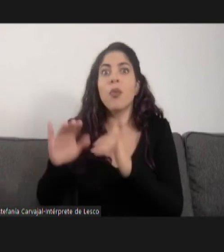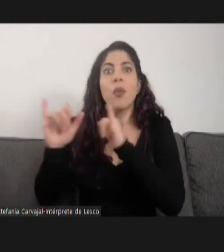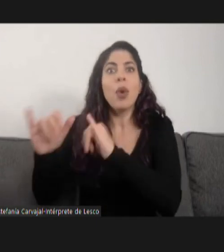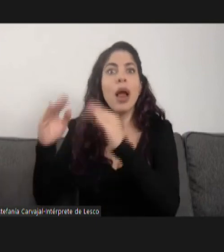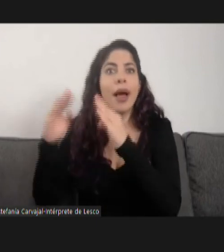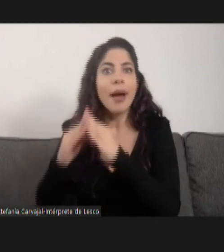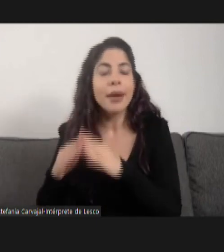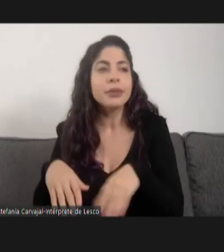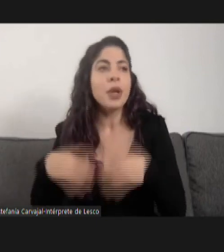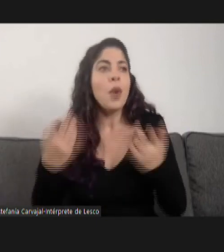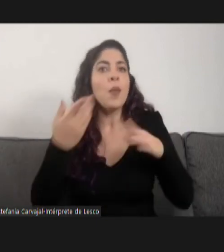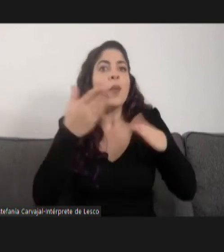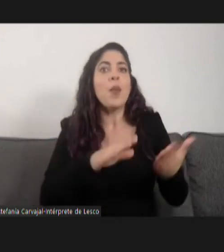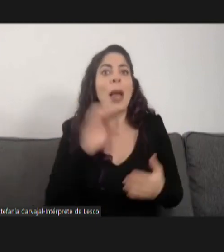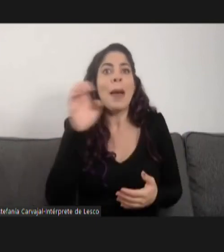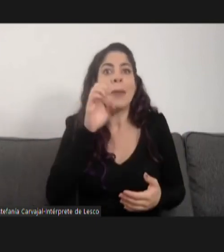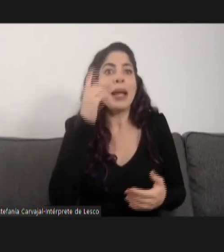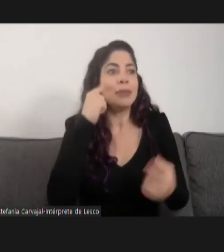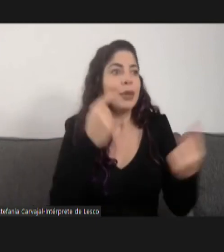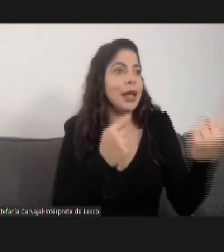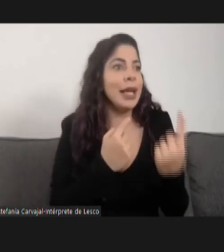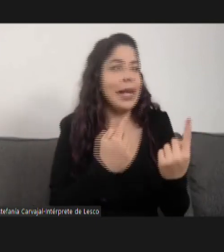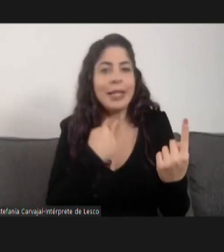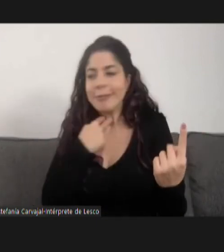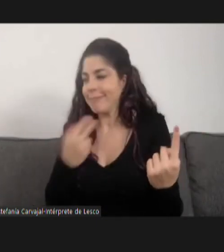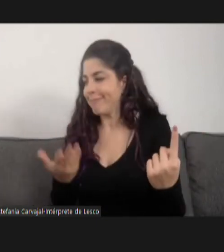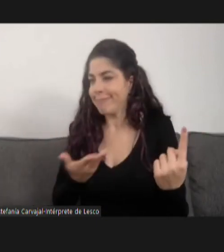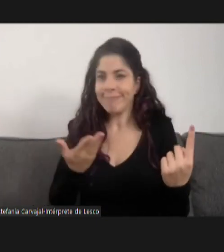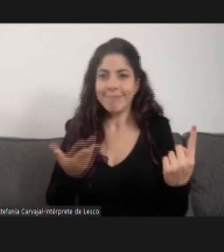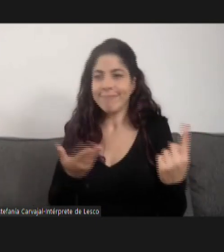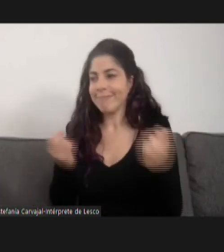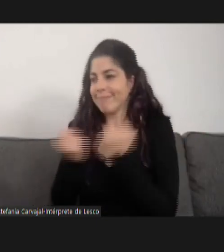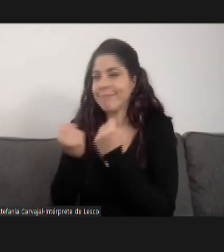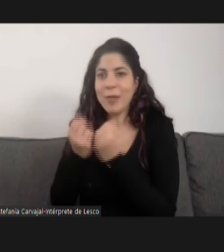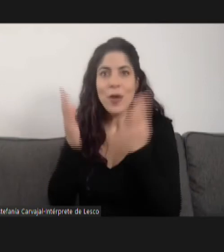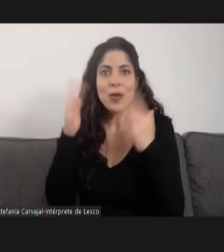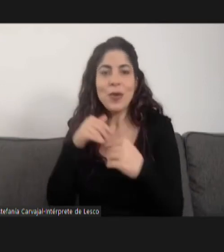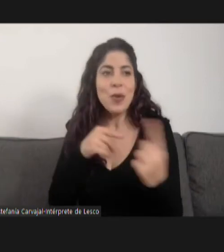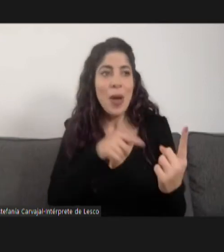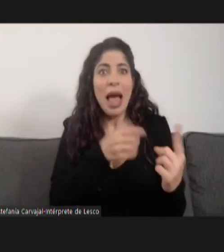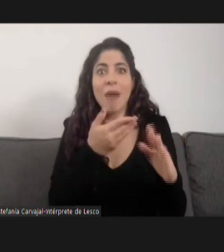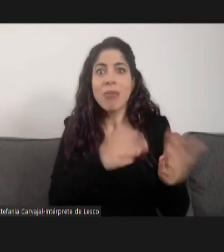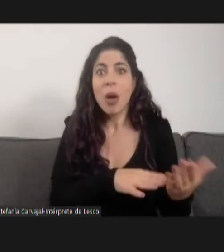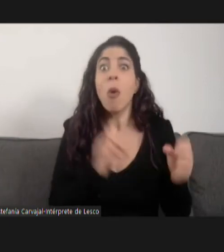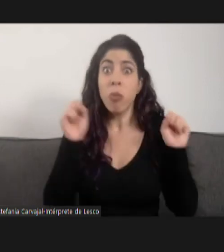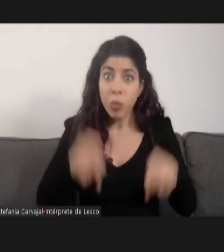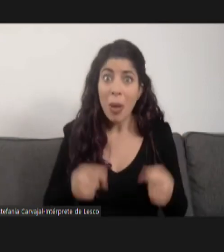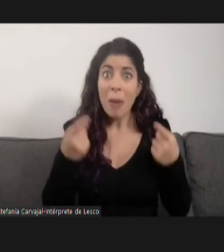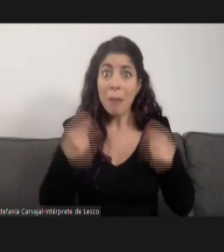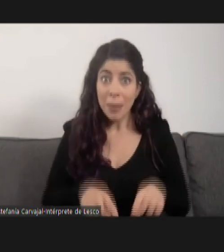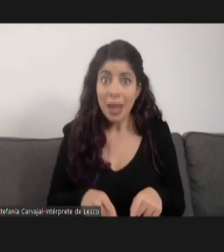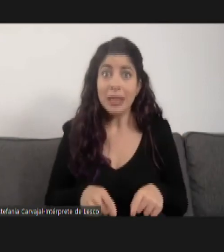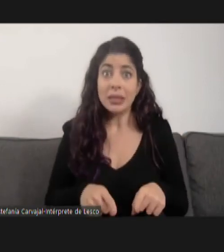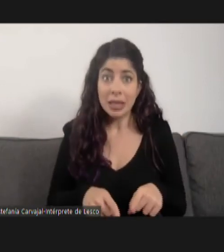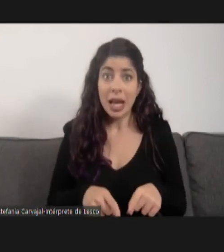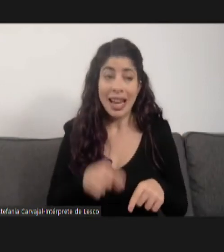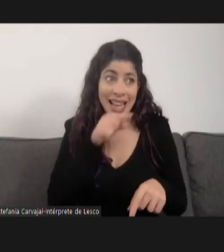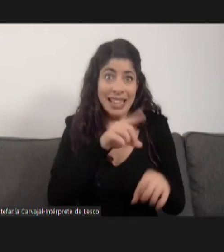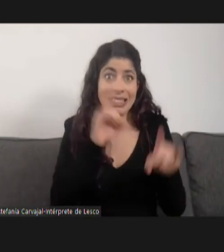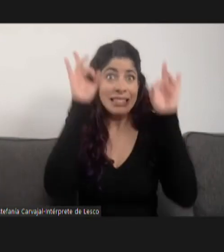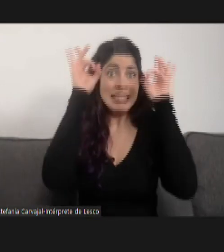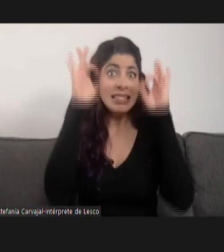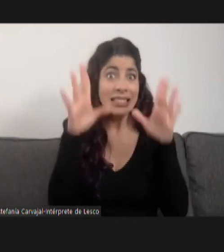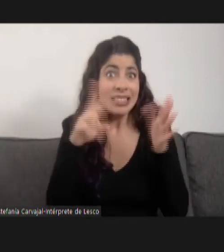empiecen a morir en emergencias porque ya no hay cupo. Eso es una tragedia enorme, enorme. Estamos hablando de